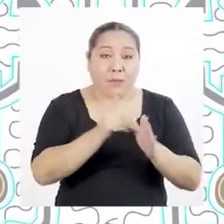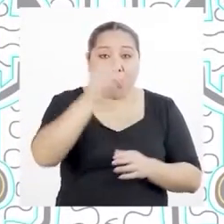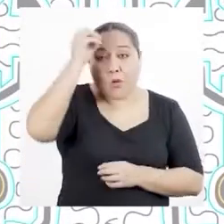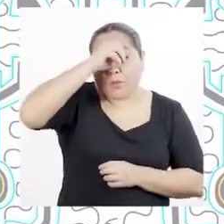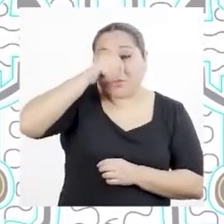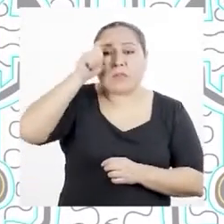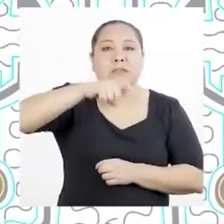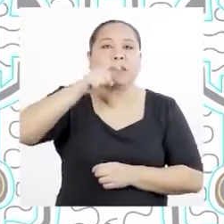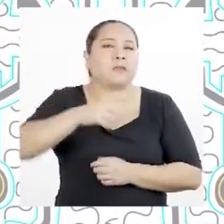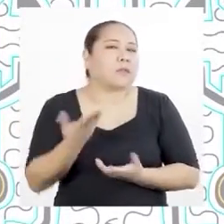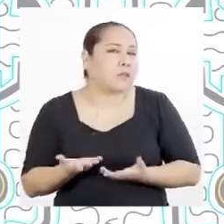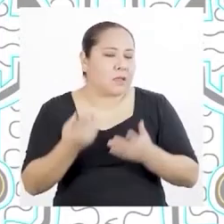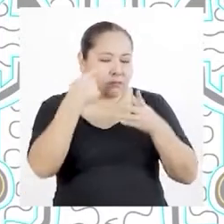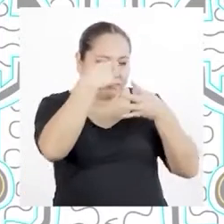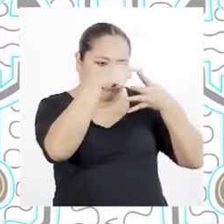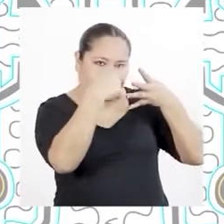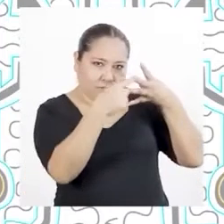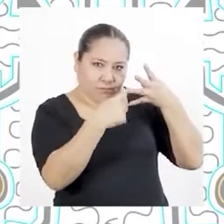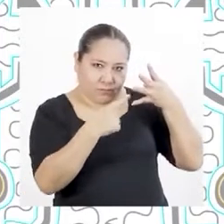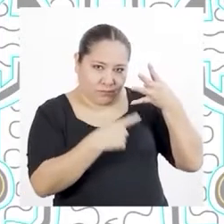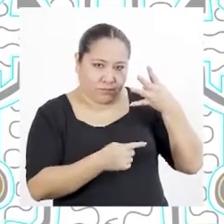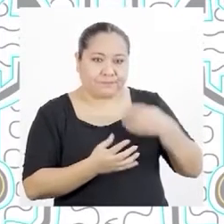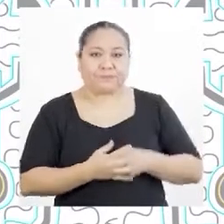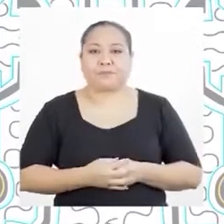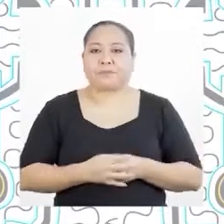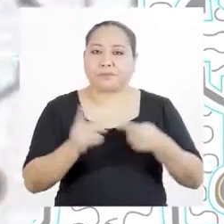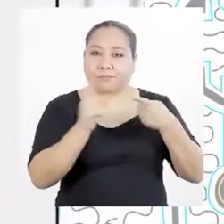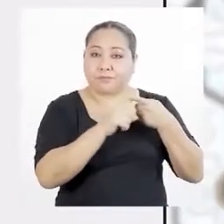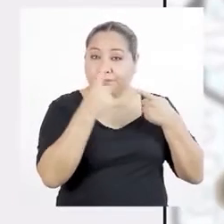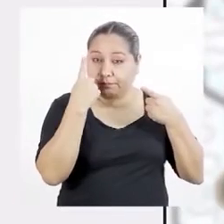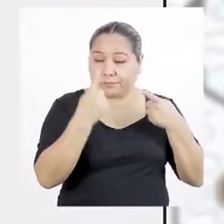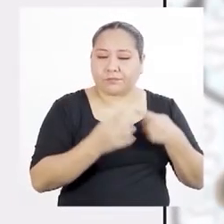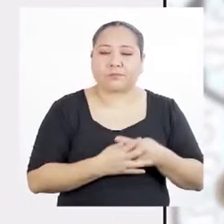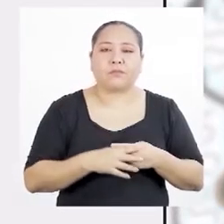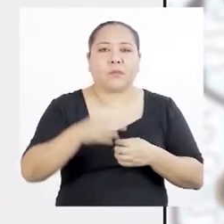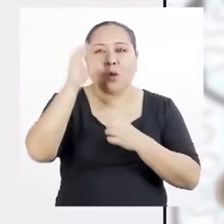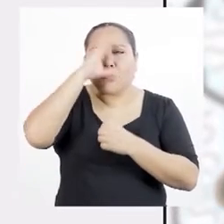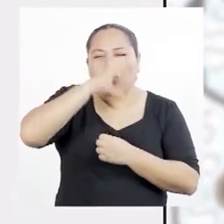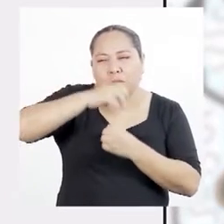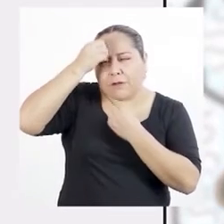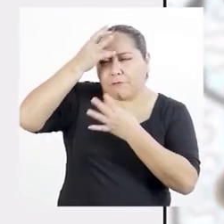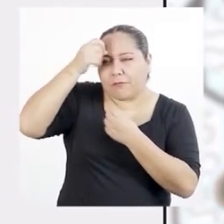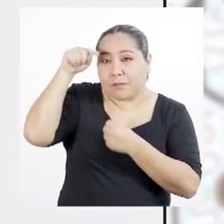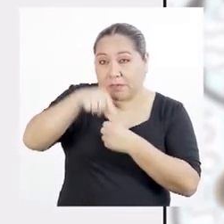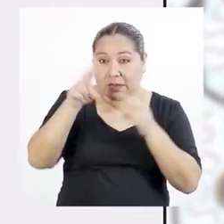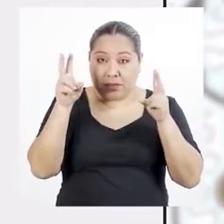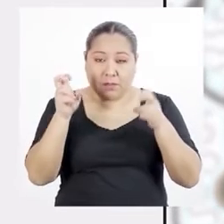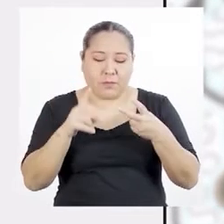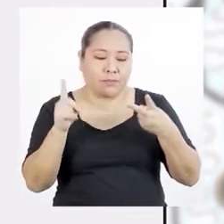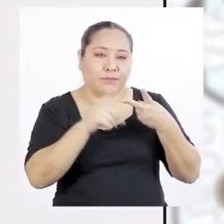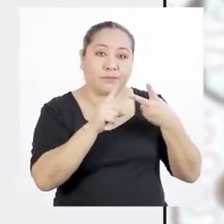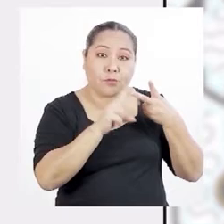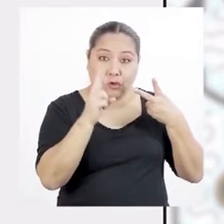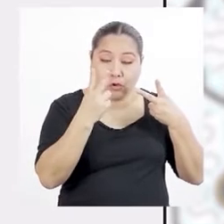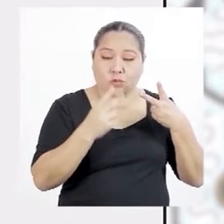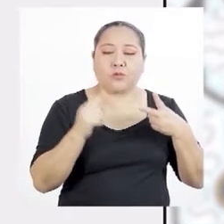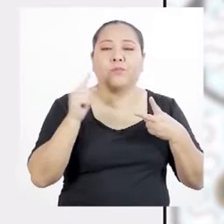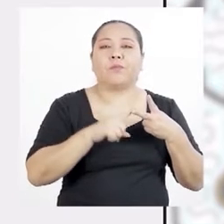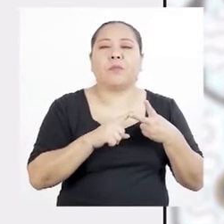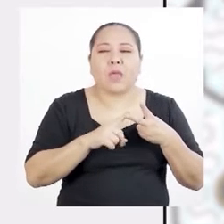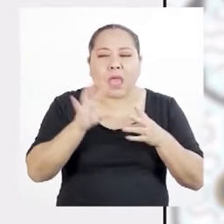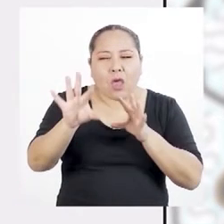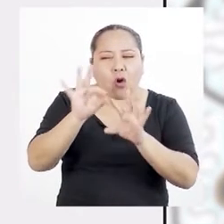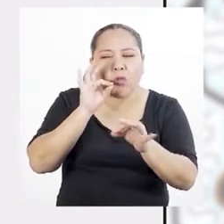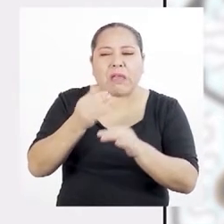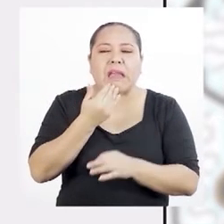hay que tener en cuenta los siguientes pasos. 1. Informarse sobre el tema. 2.